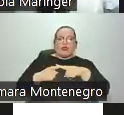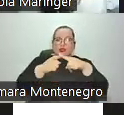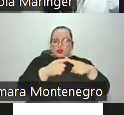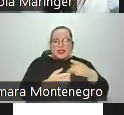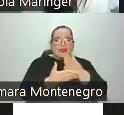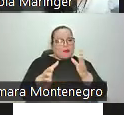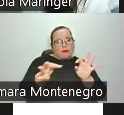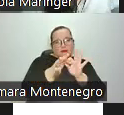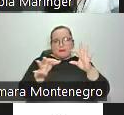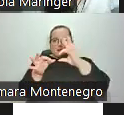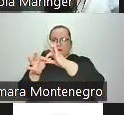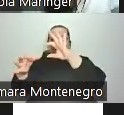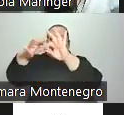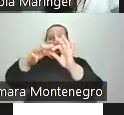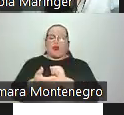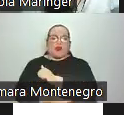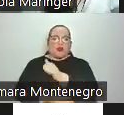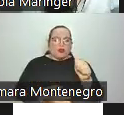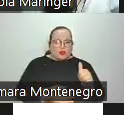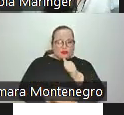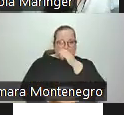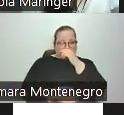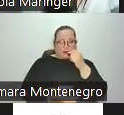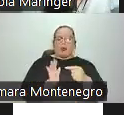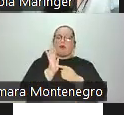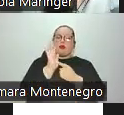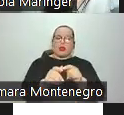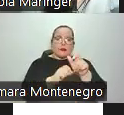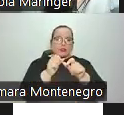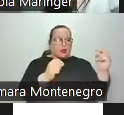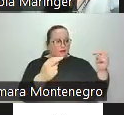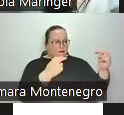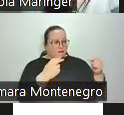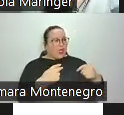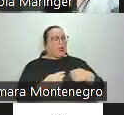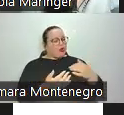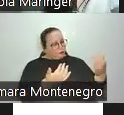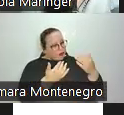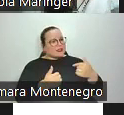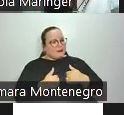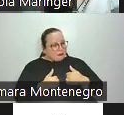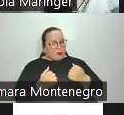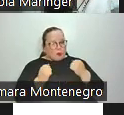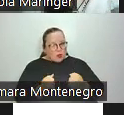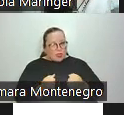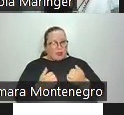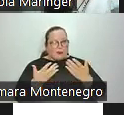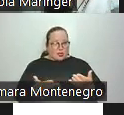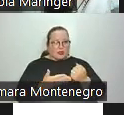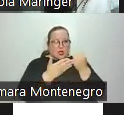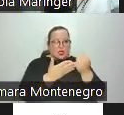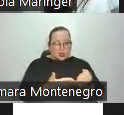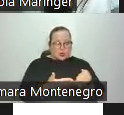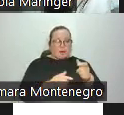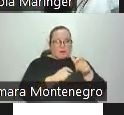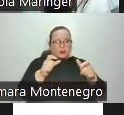otros y mostrarnos de una manera que los demás nos vean confiables, porque de esa manera vamos a poder ir transmitiendo